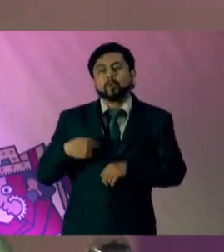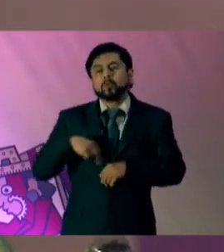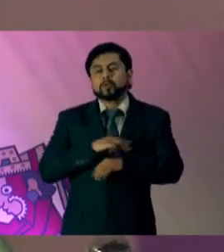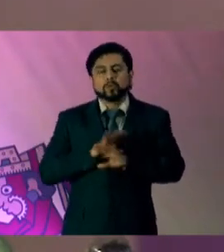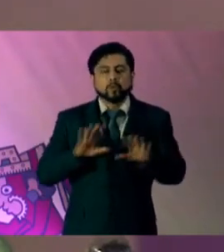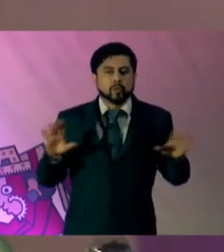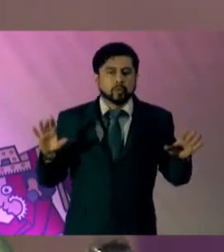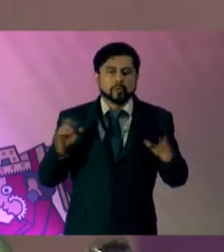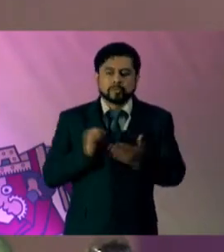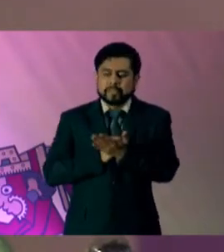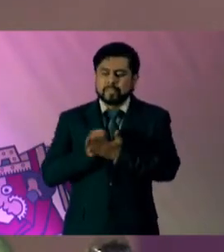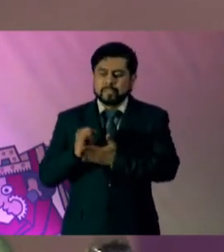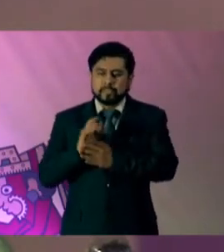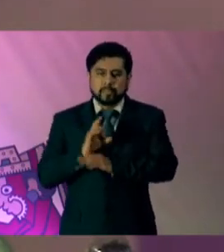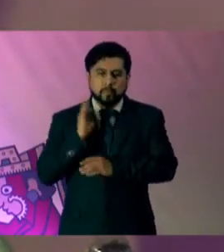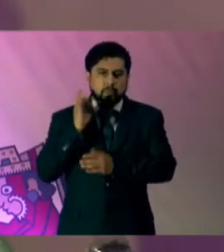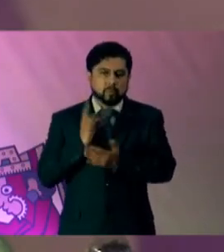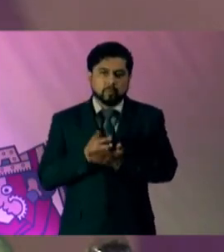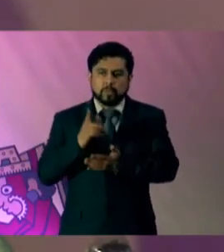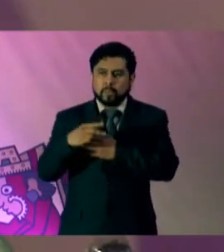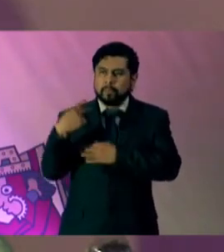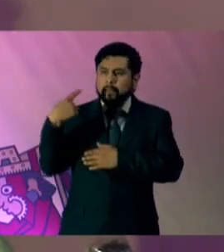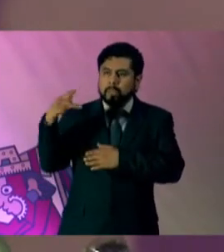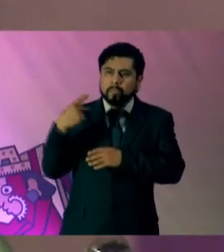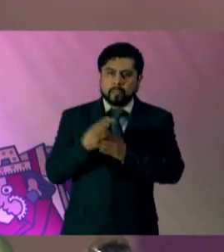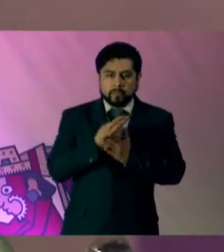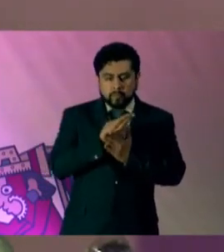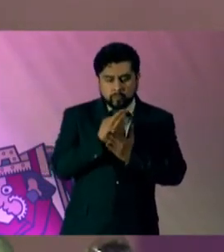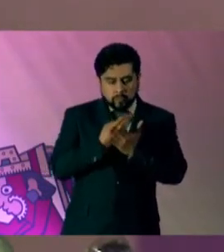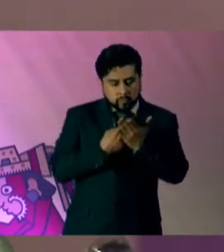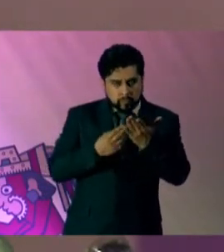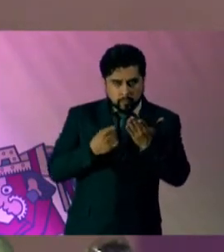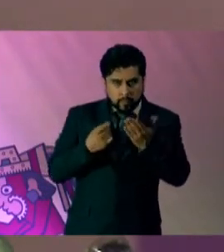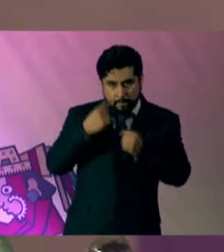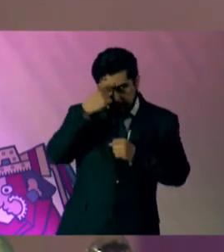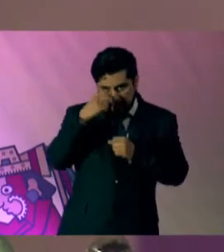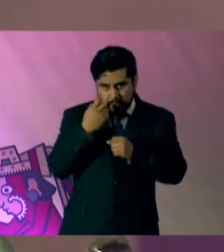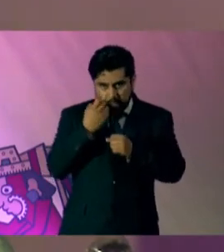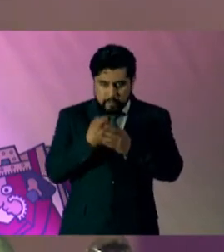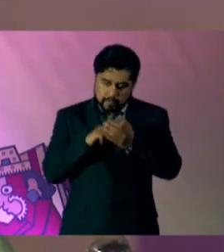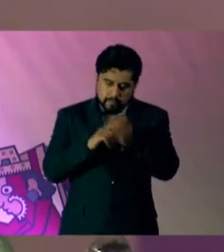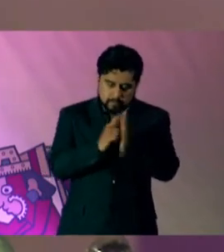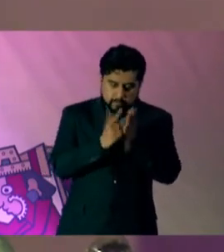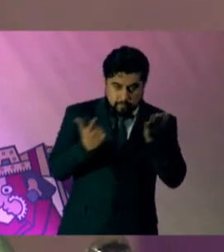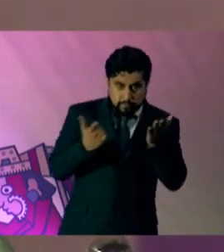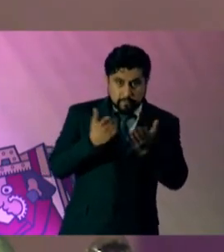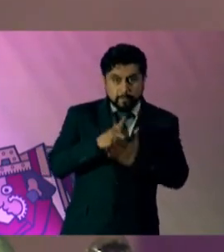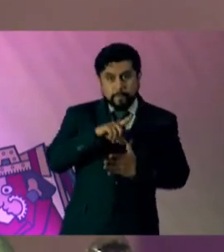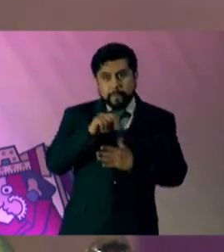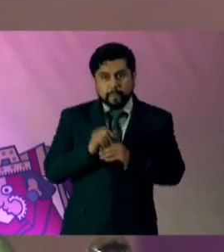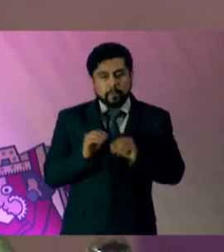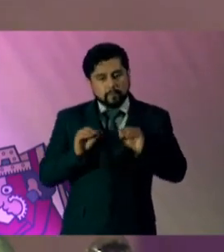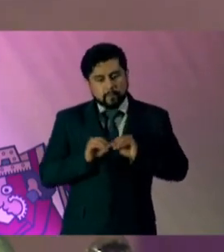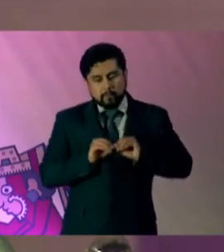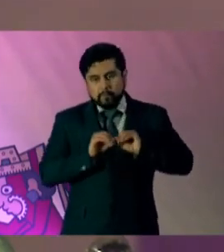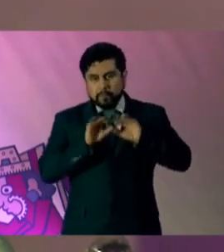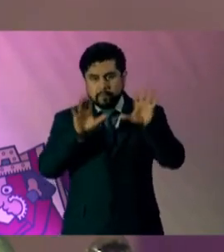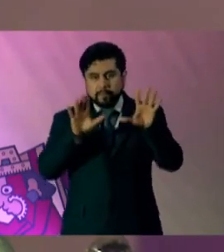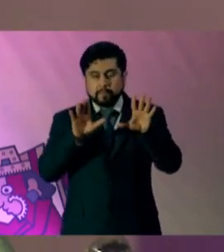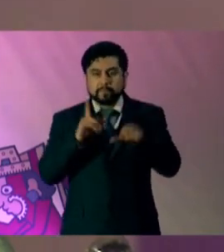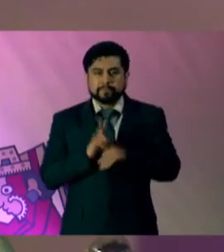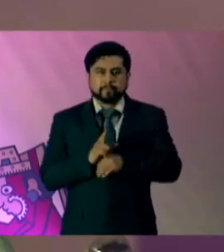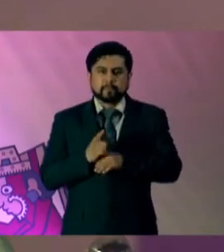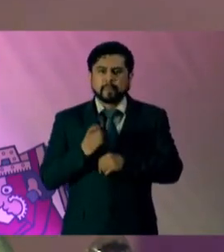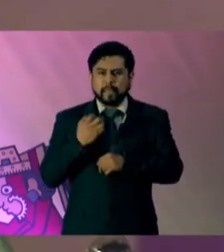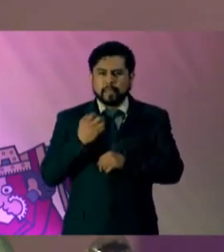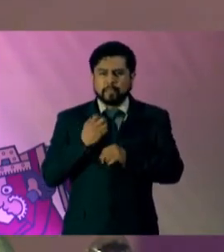solo los dibujos de antonio para para este para este libro y los sacamos de uno de los dos que ya